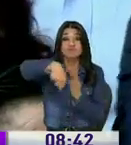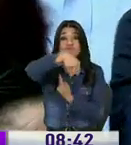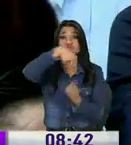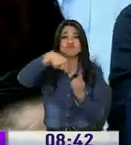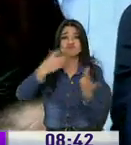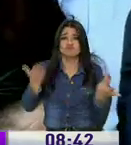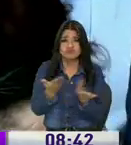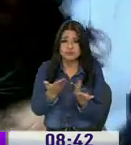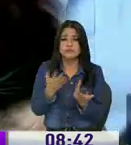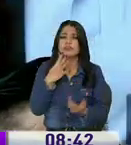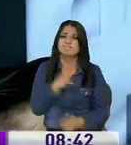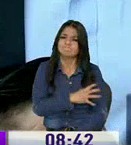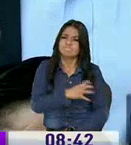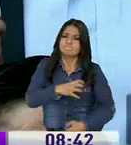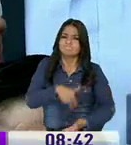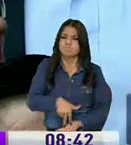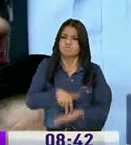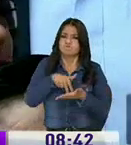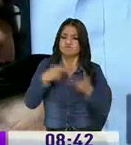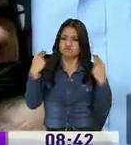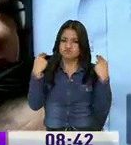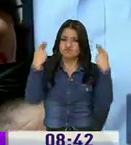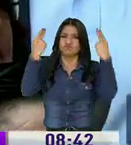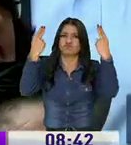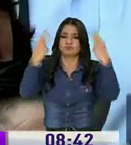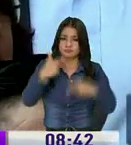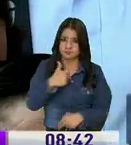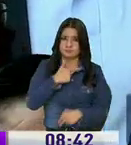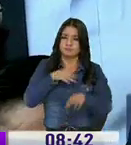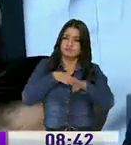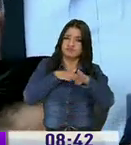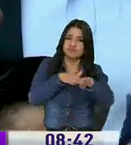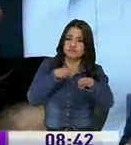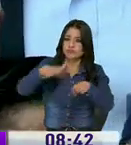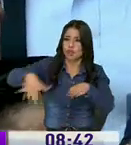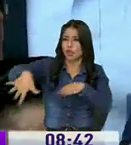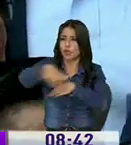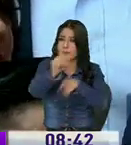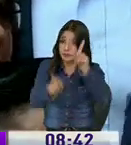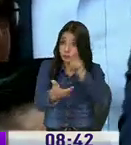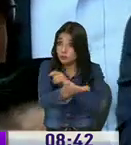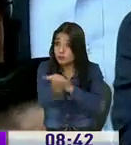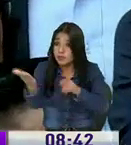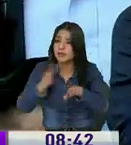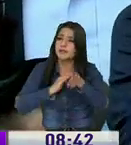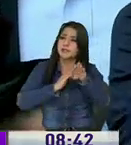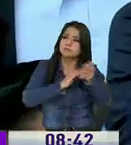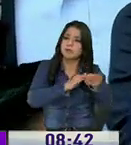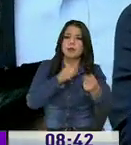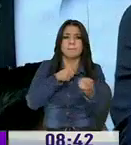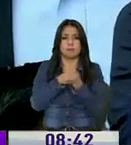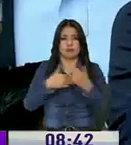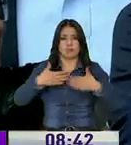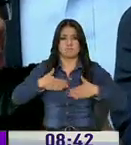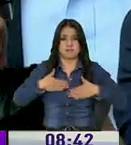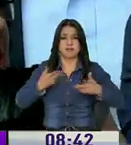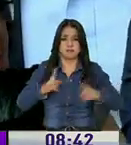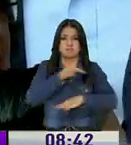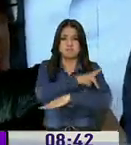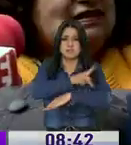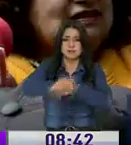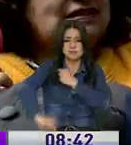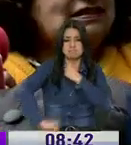con la fortaleza de haberme sentido respaldada por todos ustedes y por el pueblo de